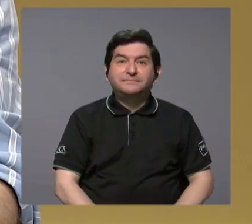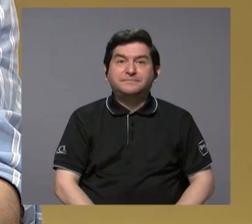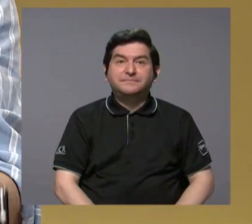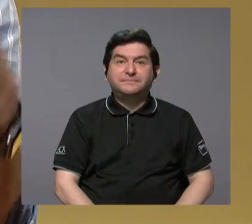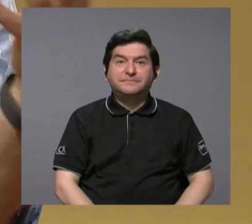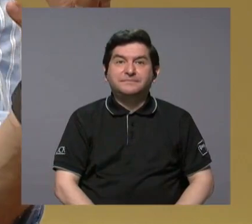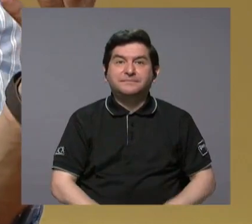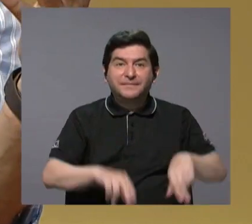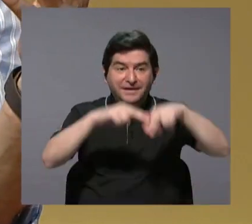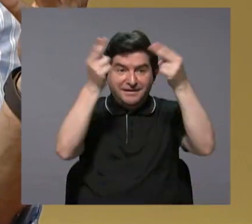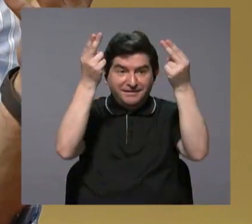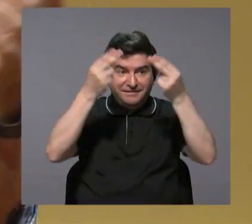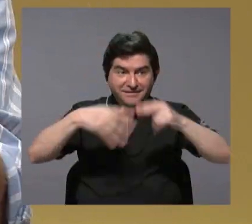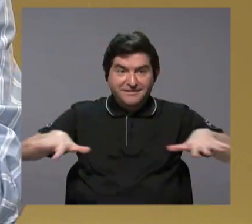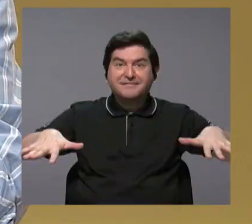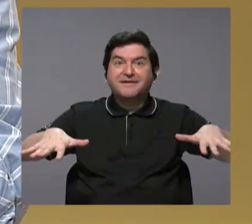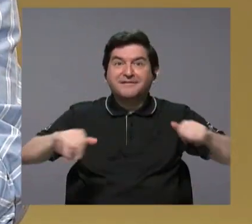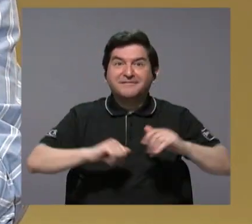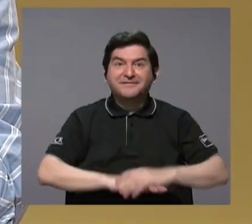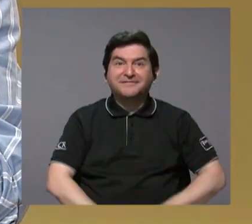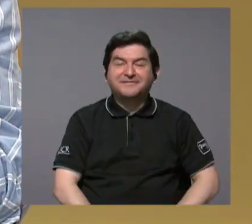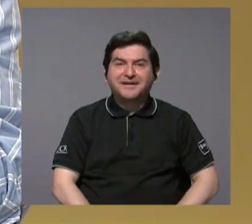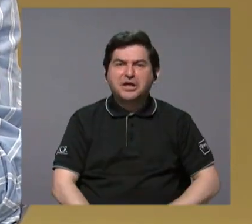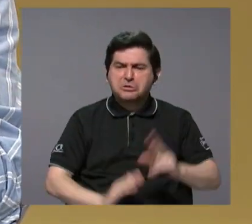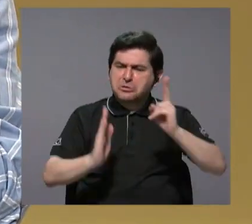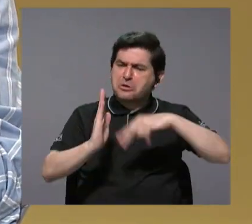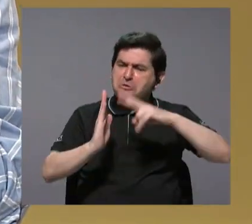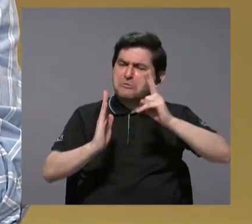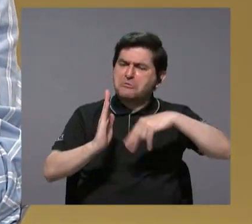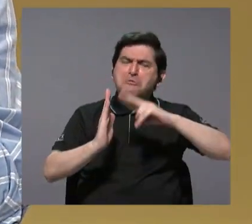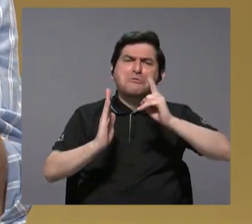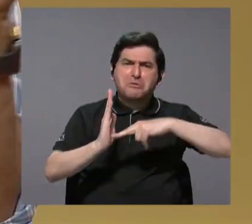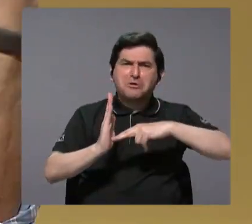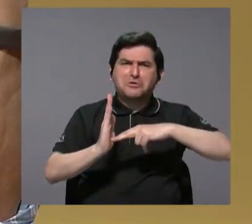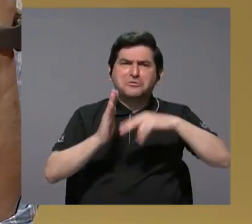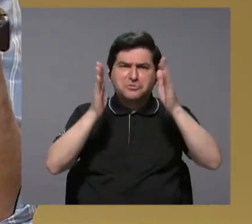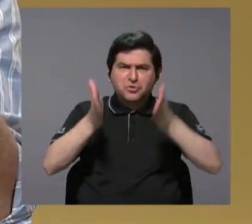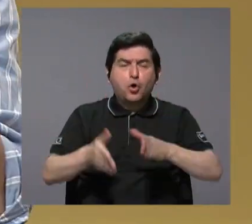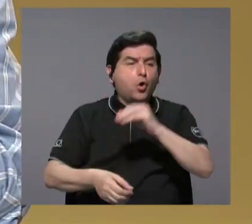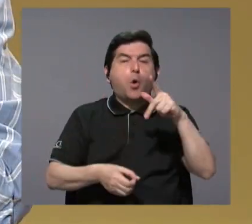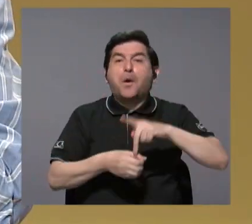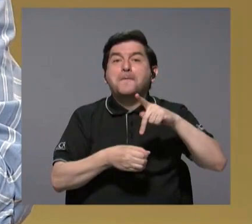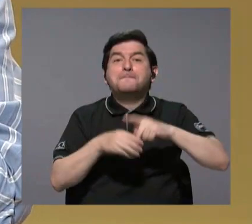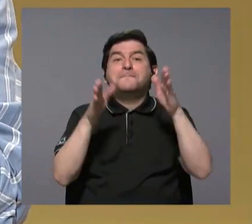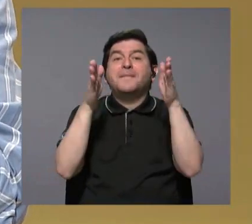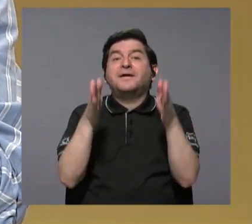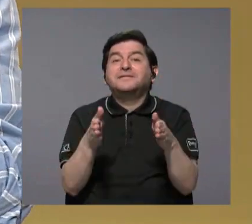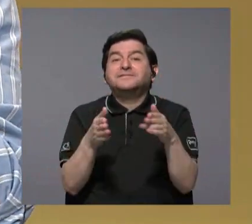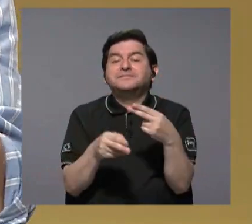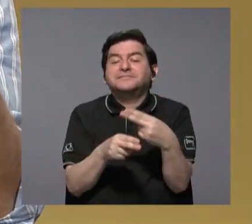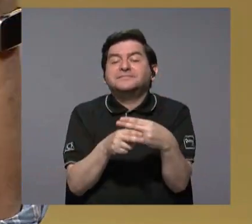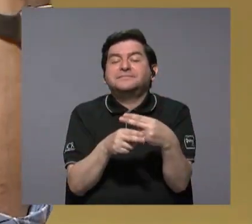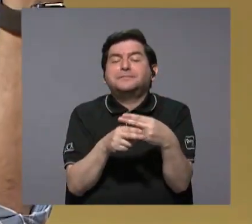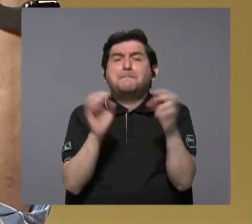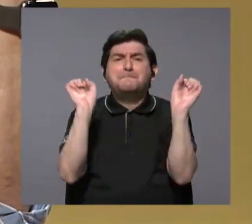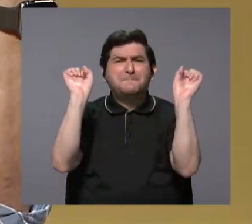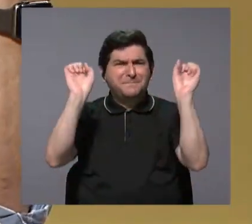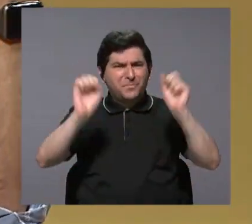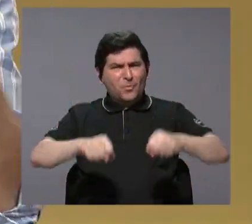Ahí en línea, los lectores o los participantes, por decirlo así,